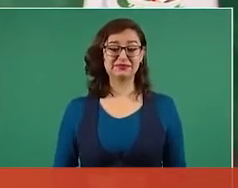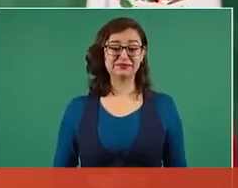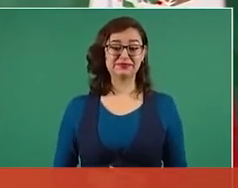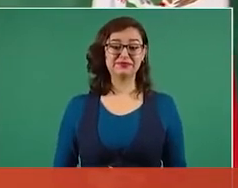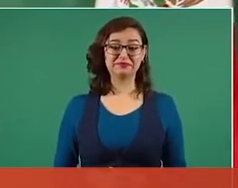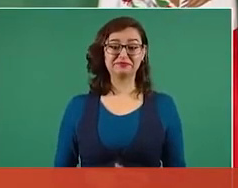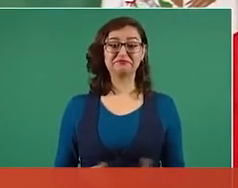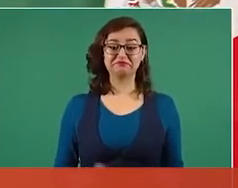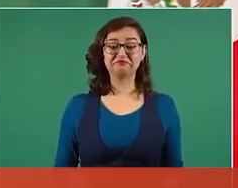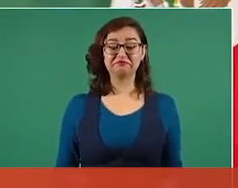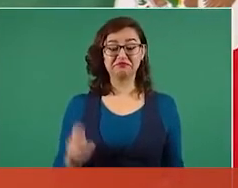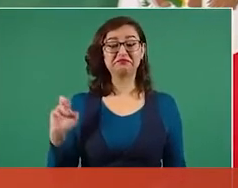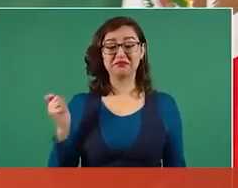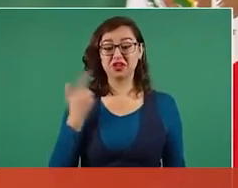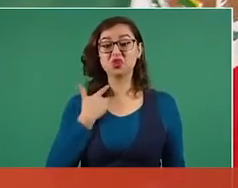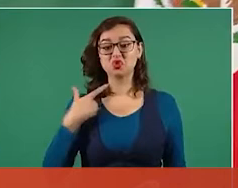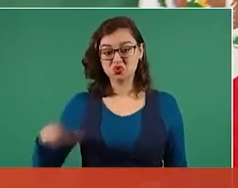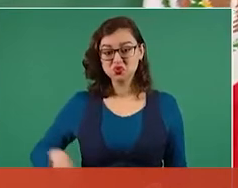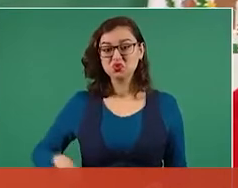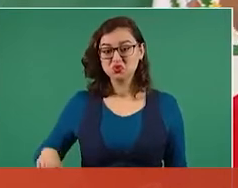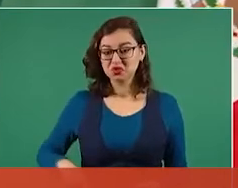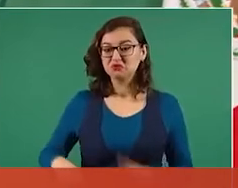los gobiernos,